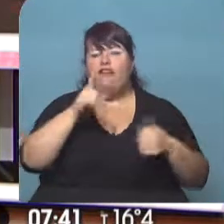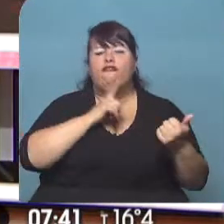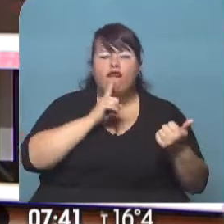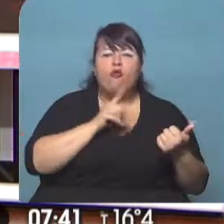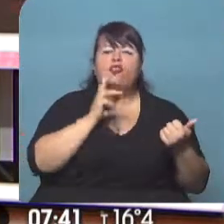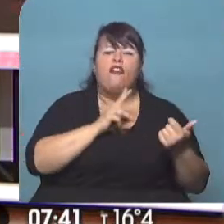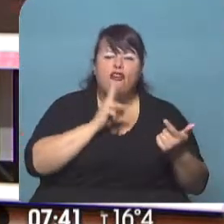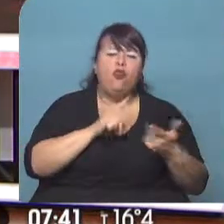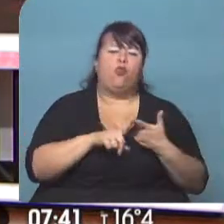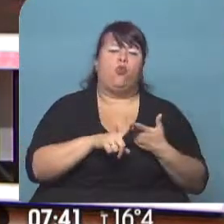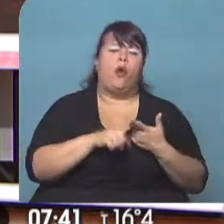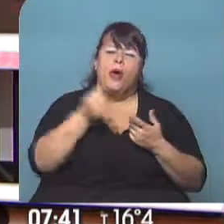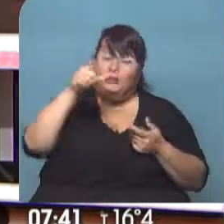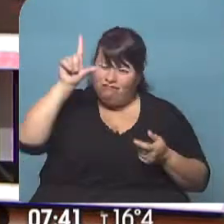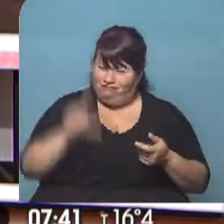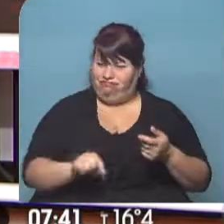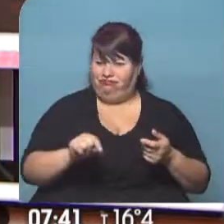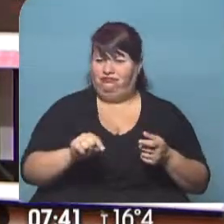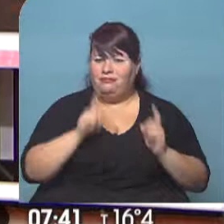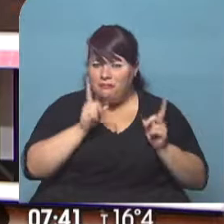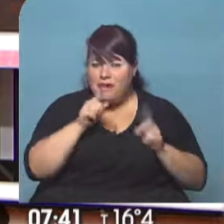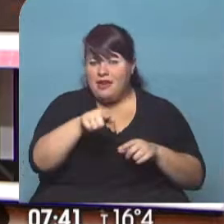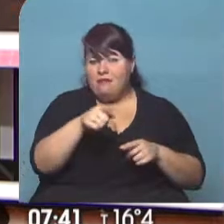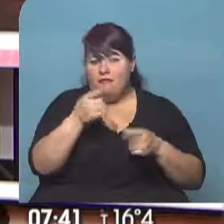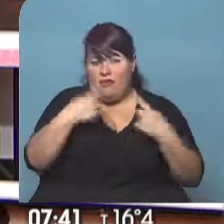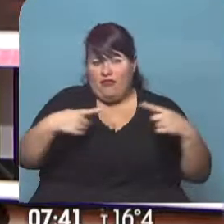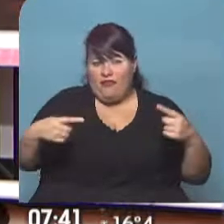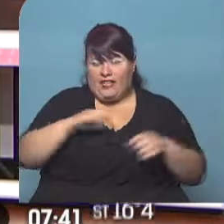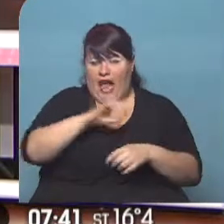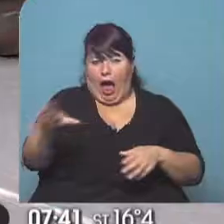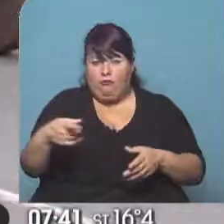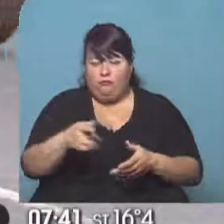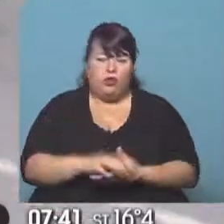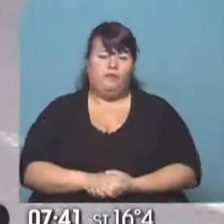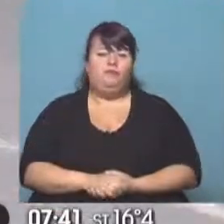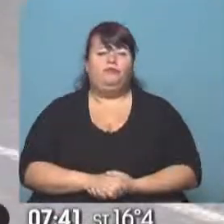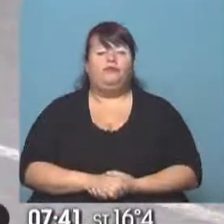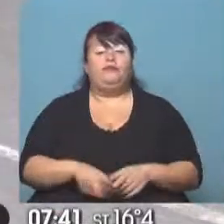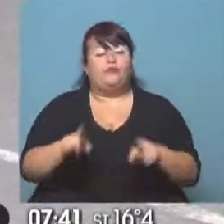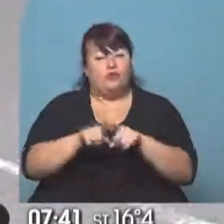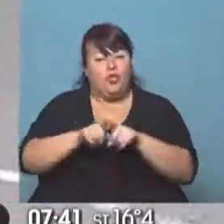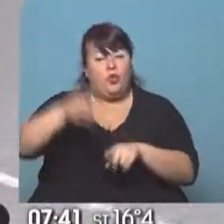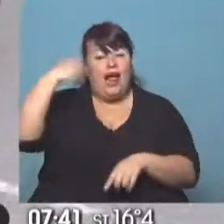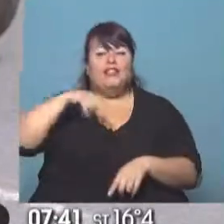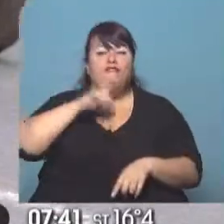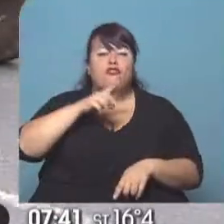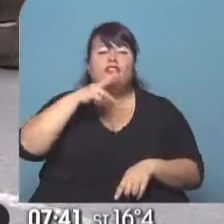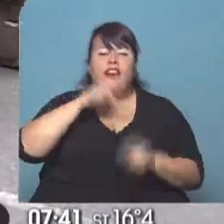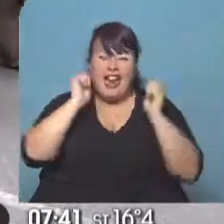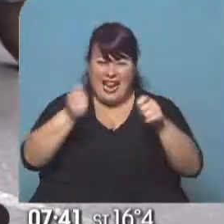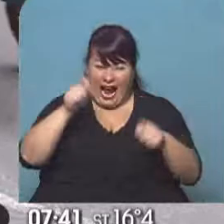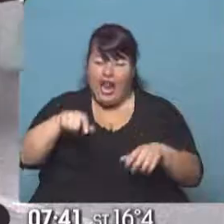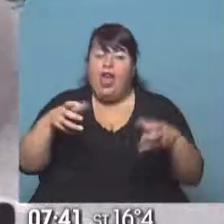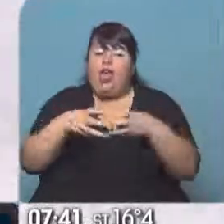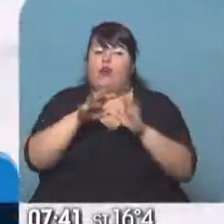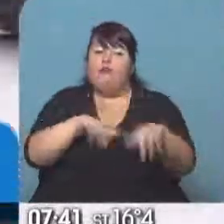frutas, verduras, a un precio bajo al que lo obtienen las diferentes chacras. Como ocurriera con el frutazo y el verdurazo, los